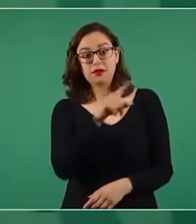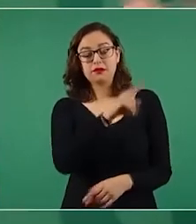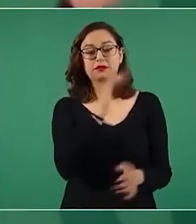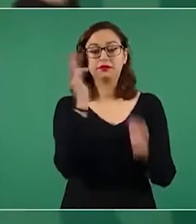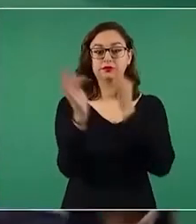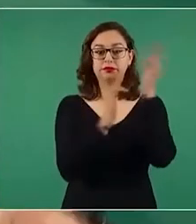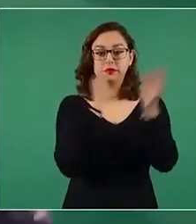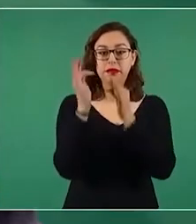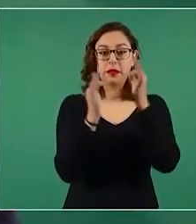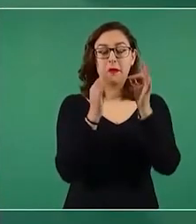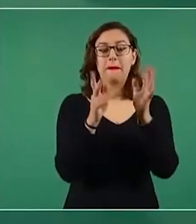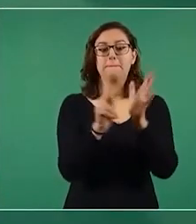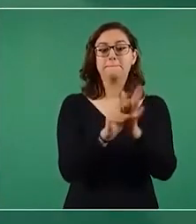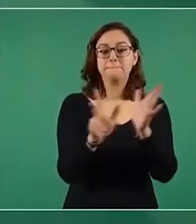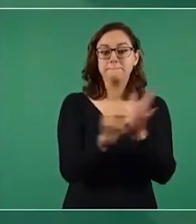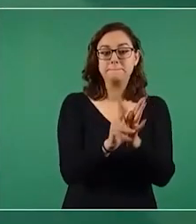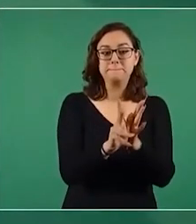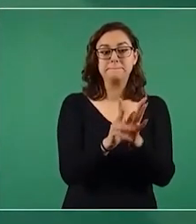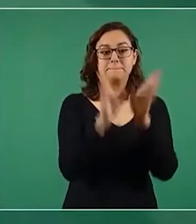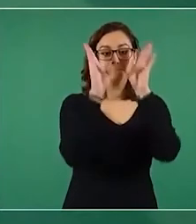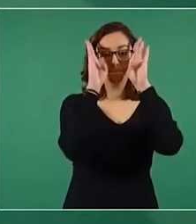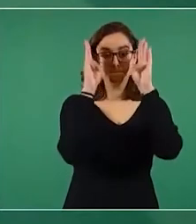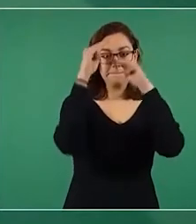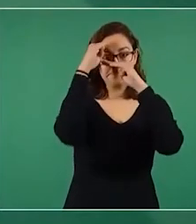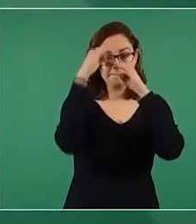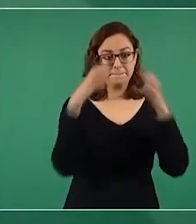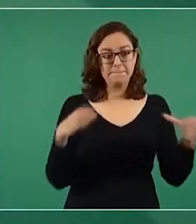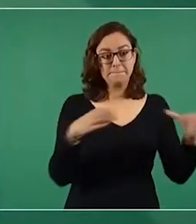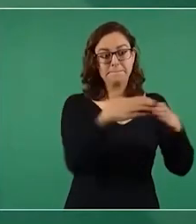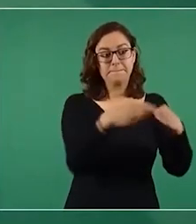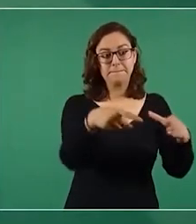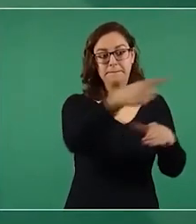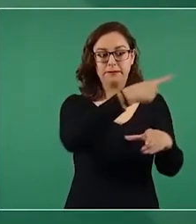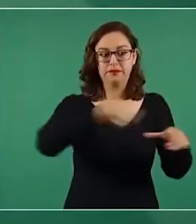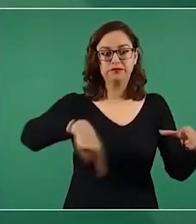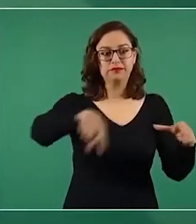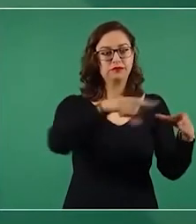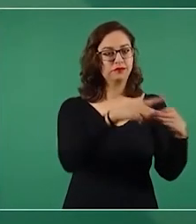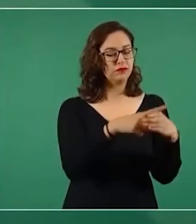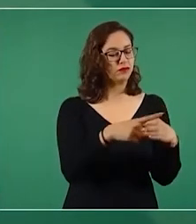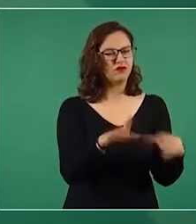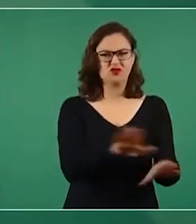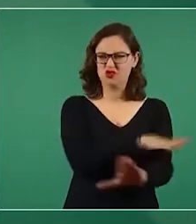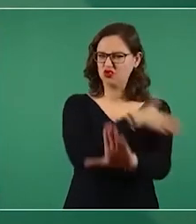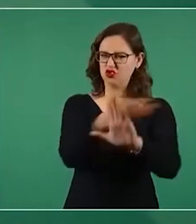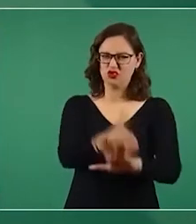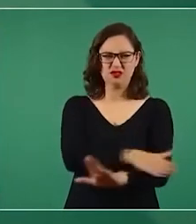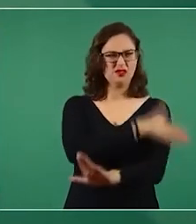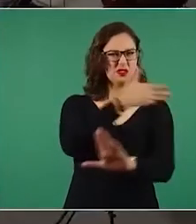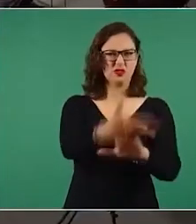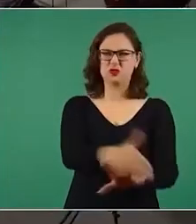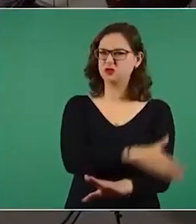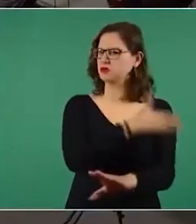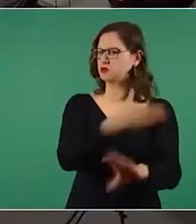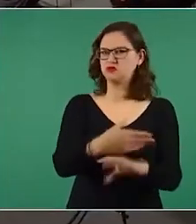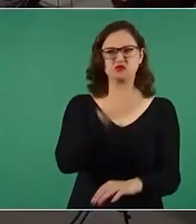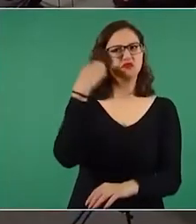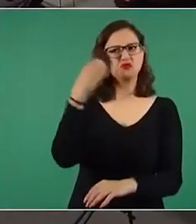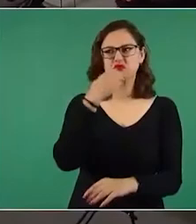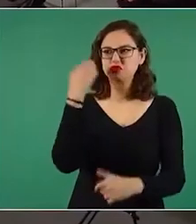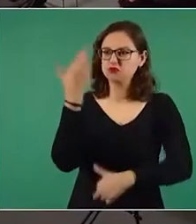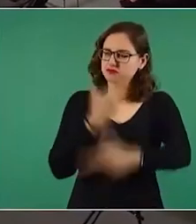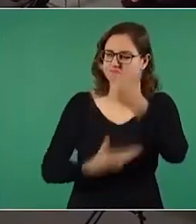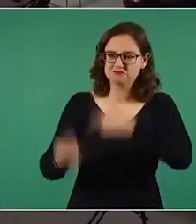se ha lanzado en contra de este propósito de regreso a